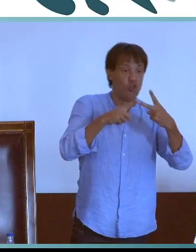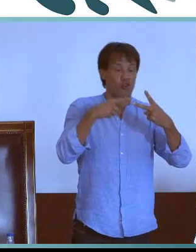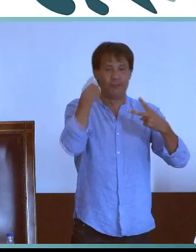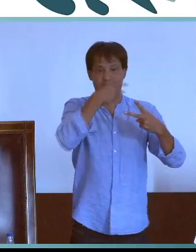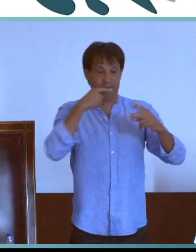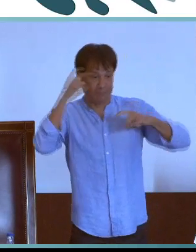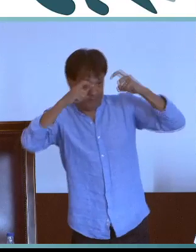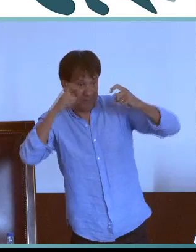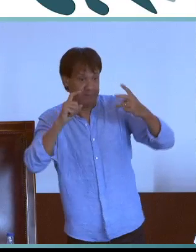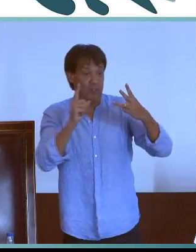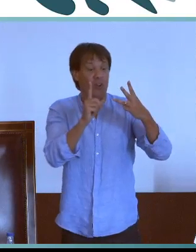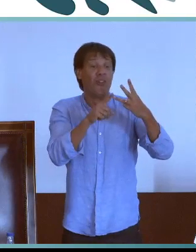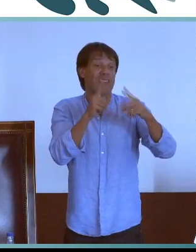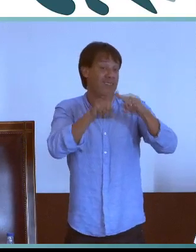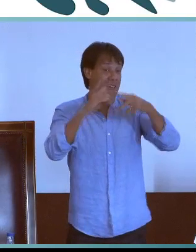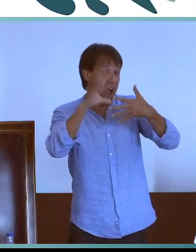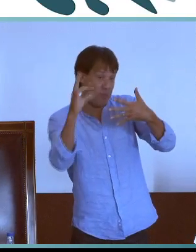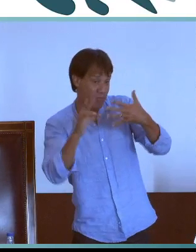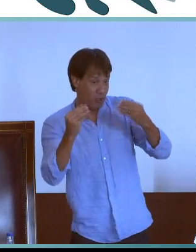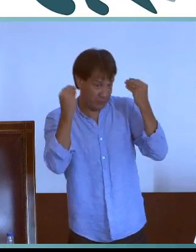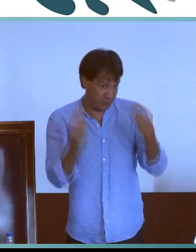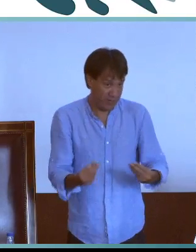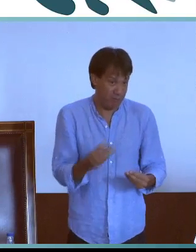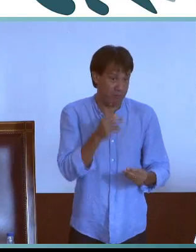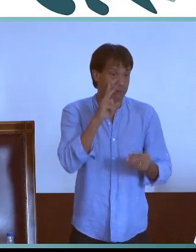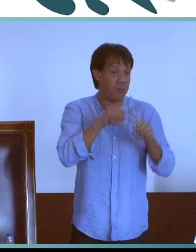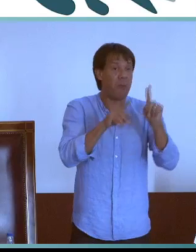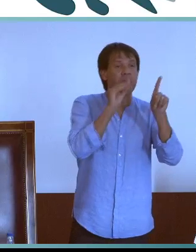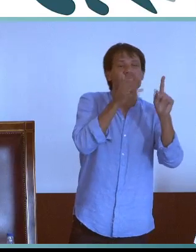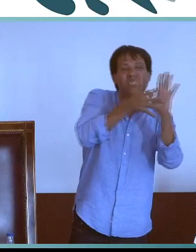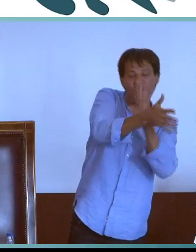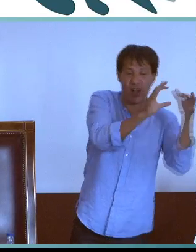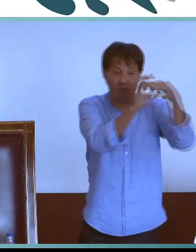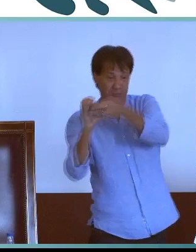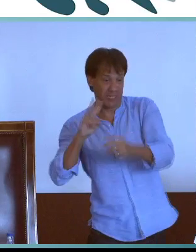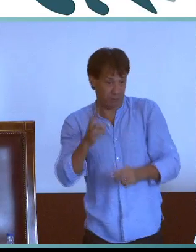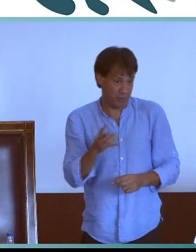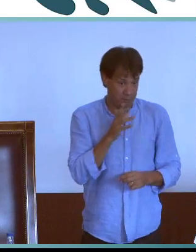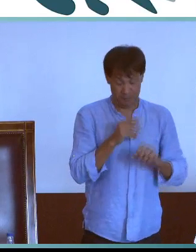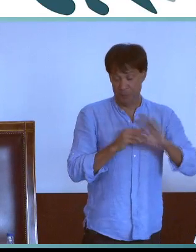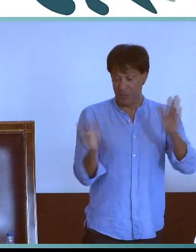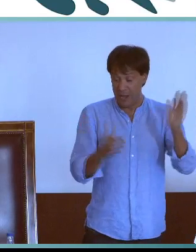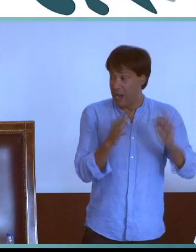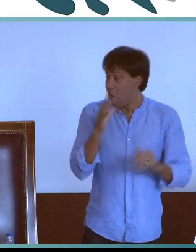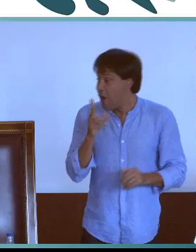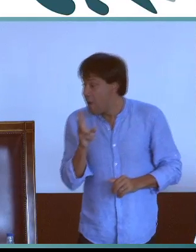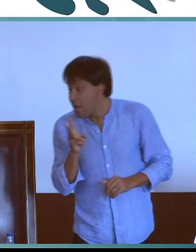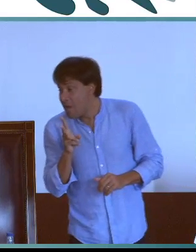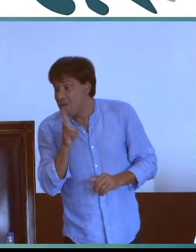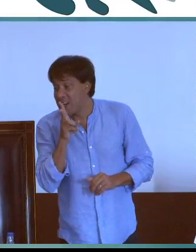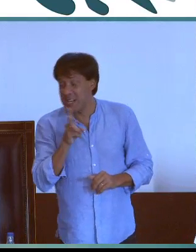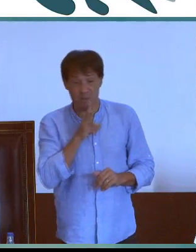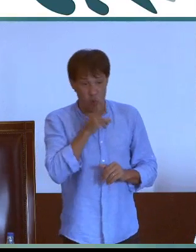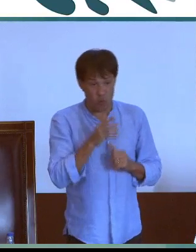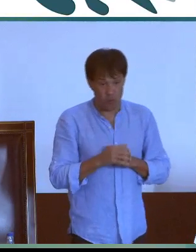Como veis, aparecían la expresión, las acepciones y la vocalización. Cada uno corresponde con una